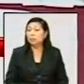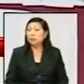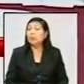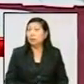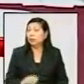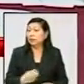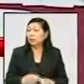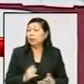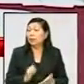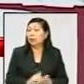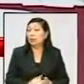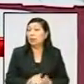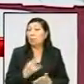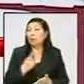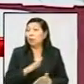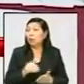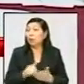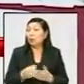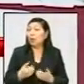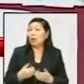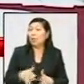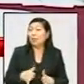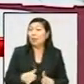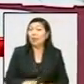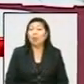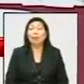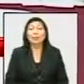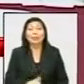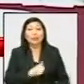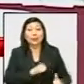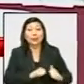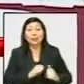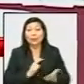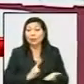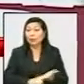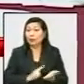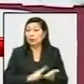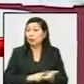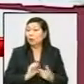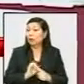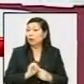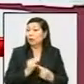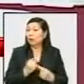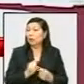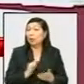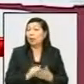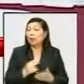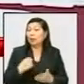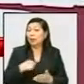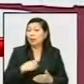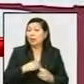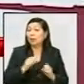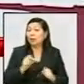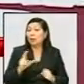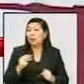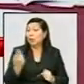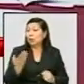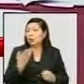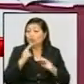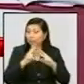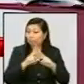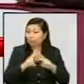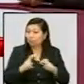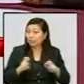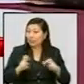crítica en la que estamos por todo este abandono que venimos soportando por parte del Seguro Social, y que nosotros requerimos que no solamente se